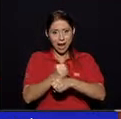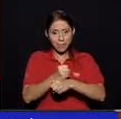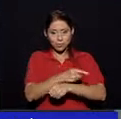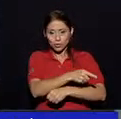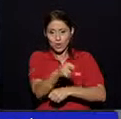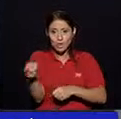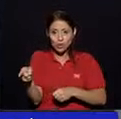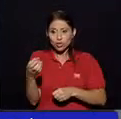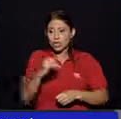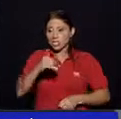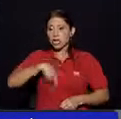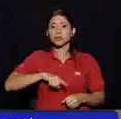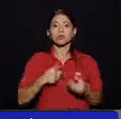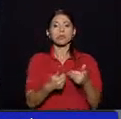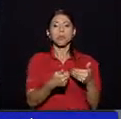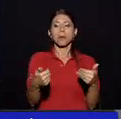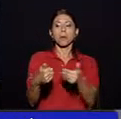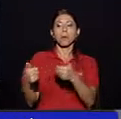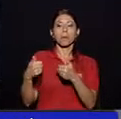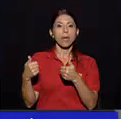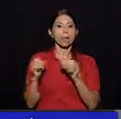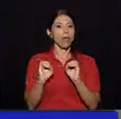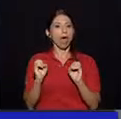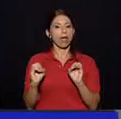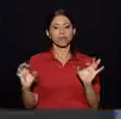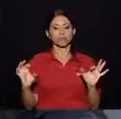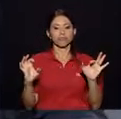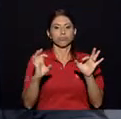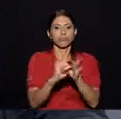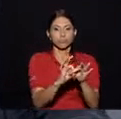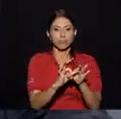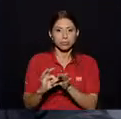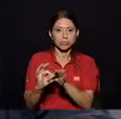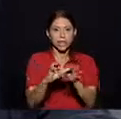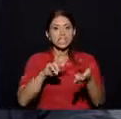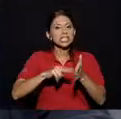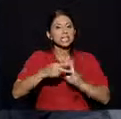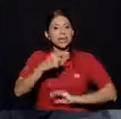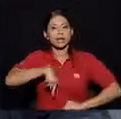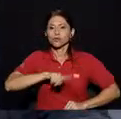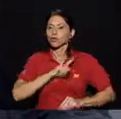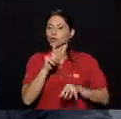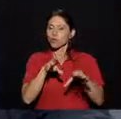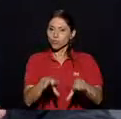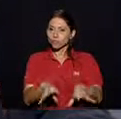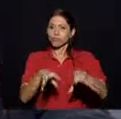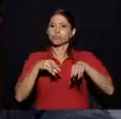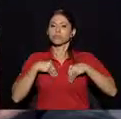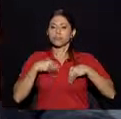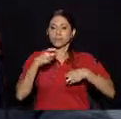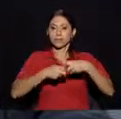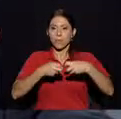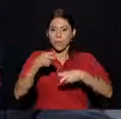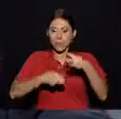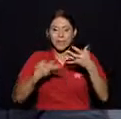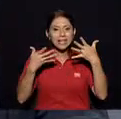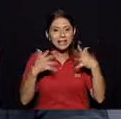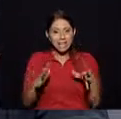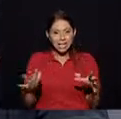agilizar los canales de interlocución entre las distintas instituciones, y yo pensaría que no solo es a